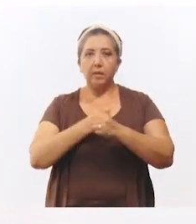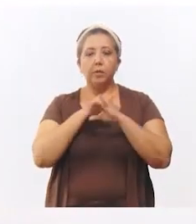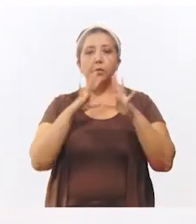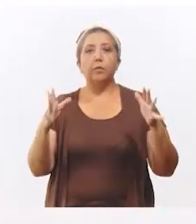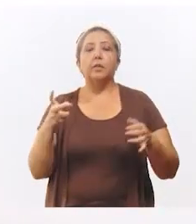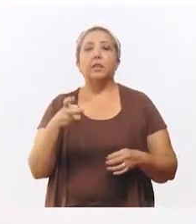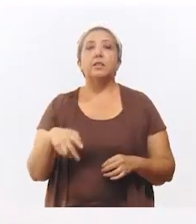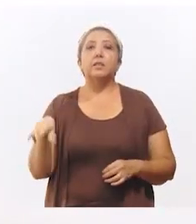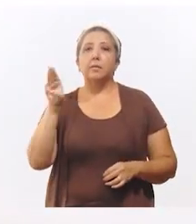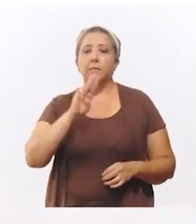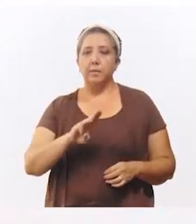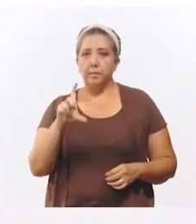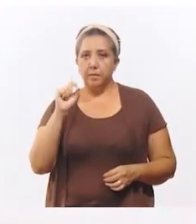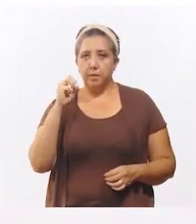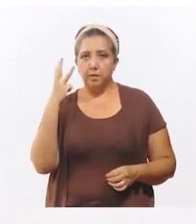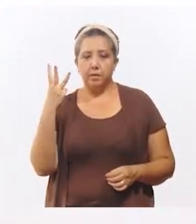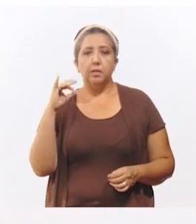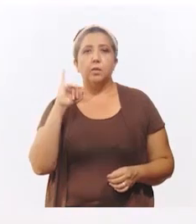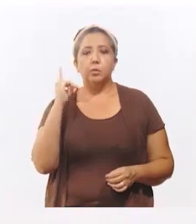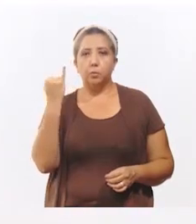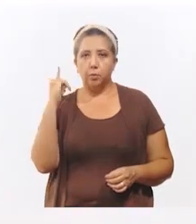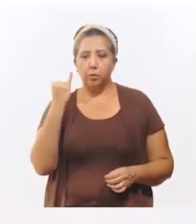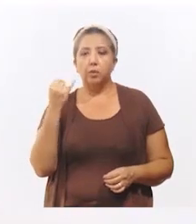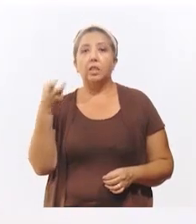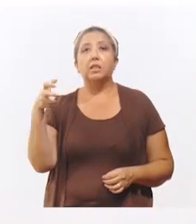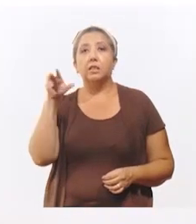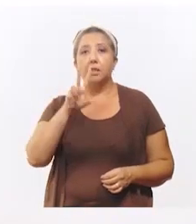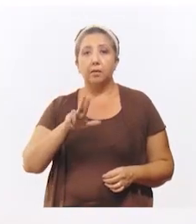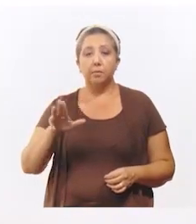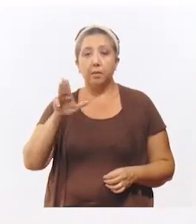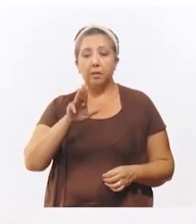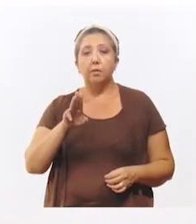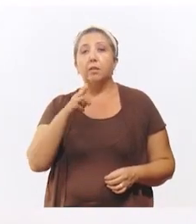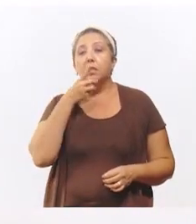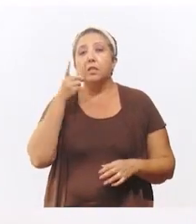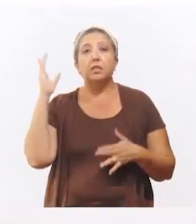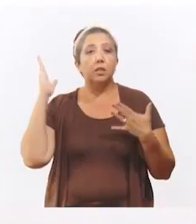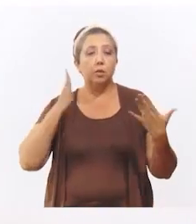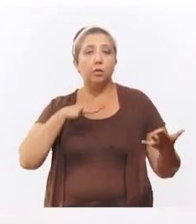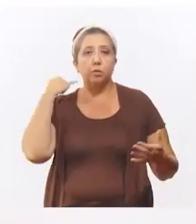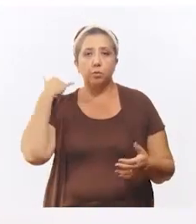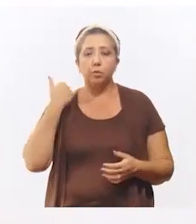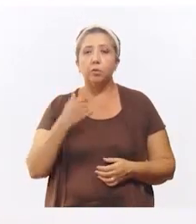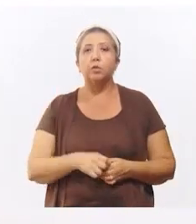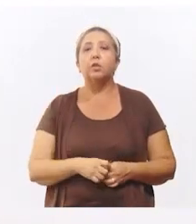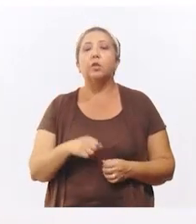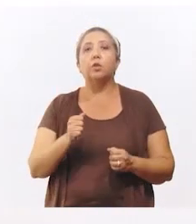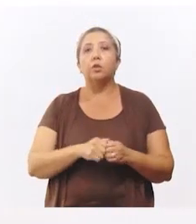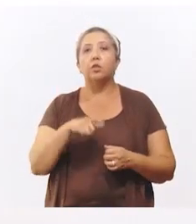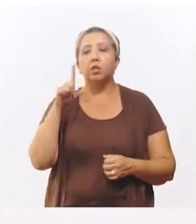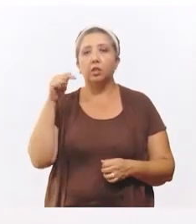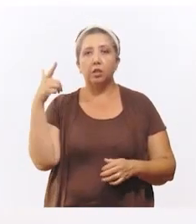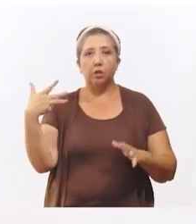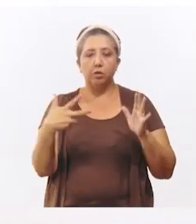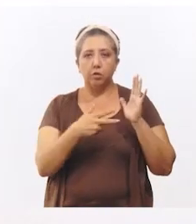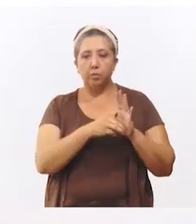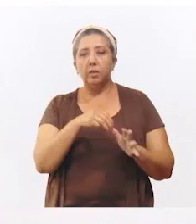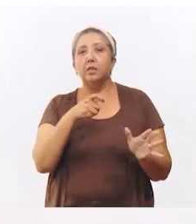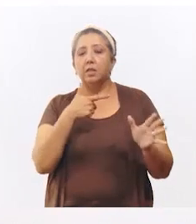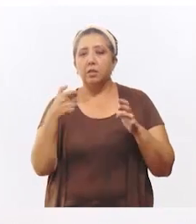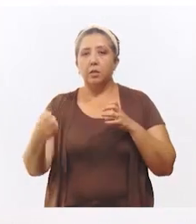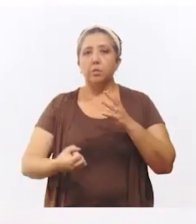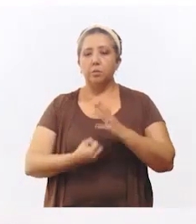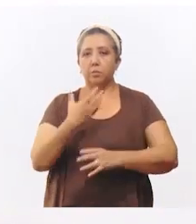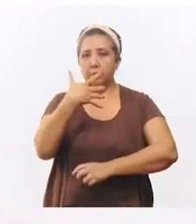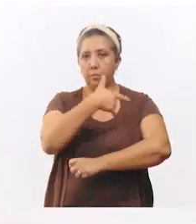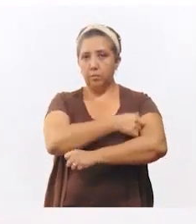el parte médico de este miércoles 23 de junio. Este miércoles 23 de junio llegó a Yucatán un lote con 78.700 nuevas